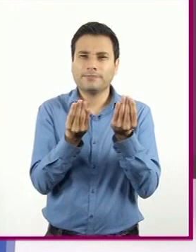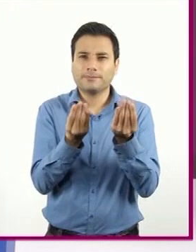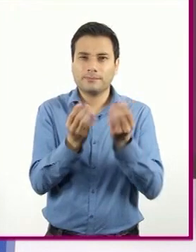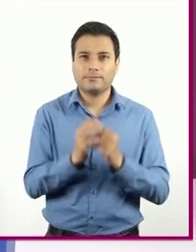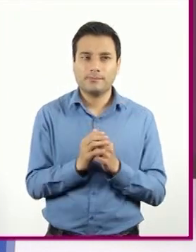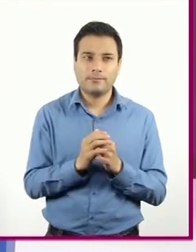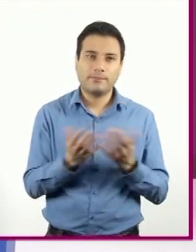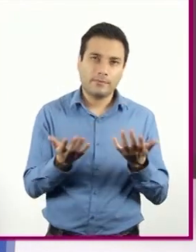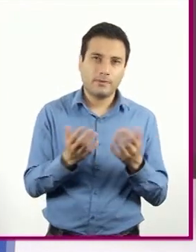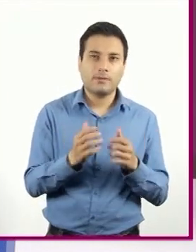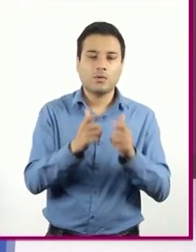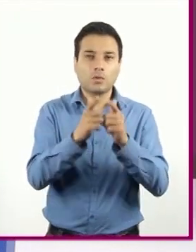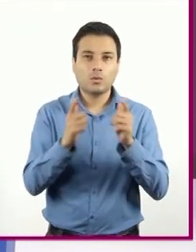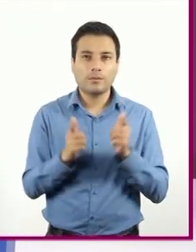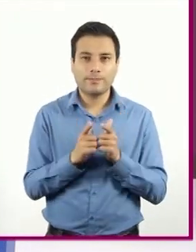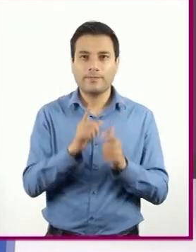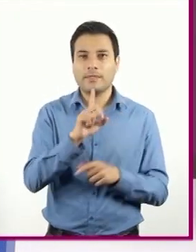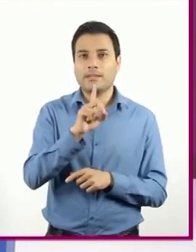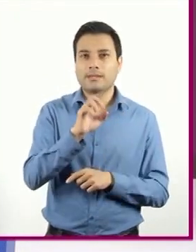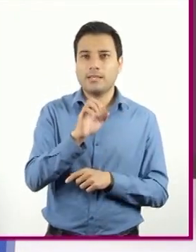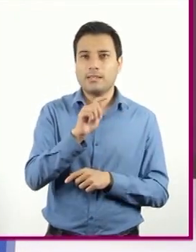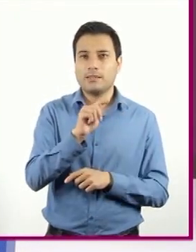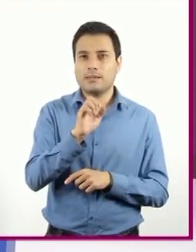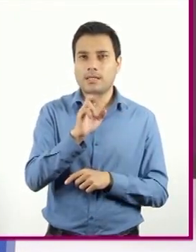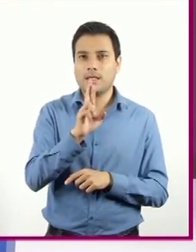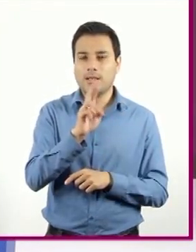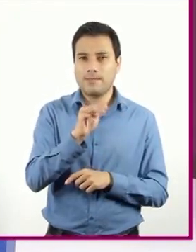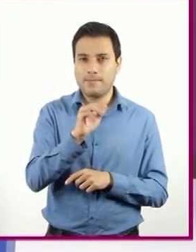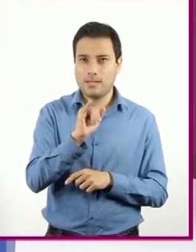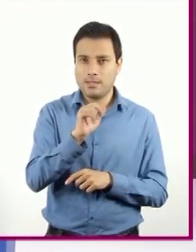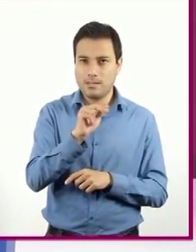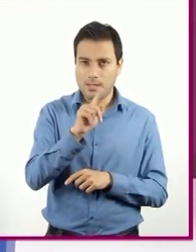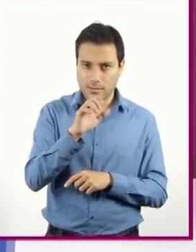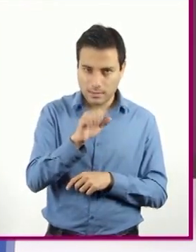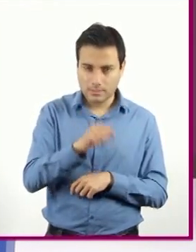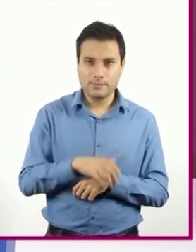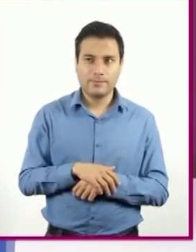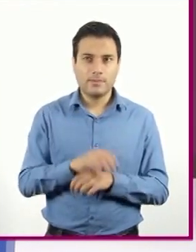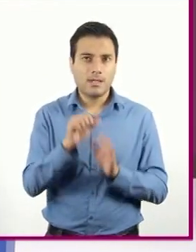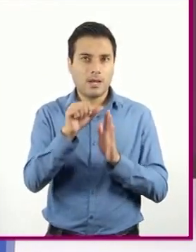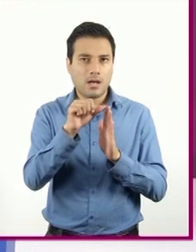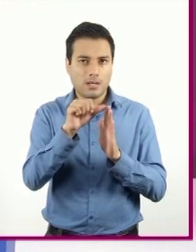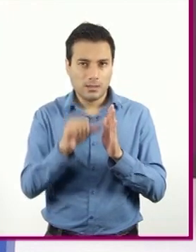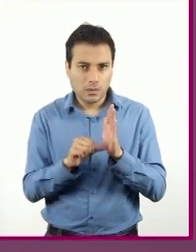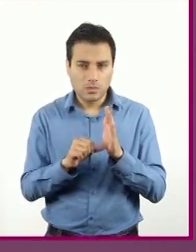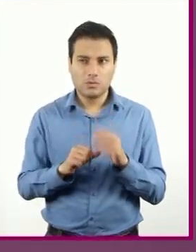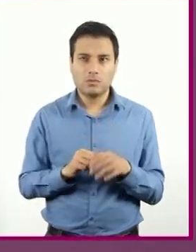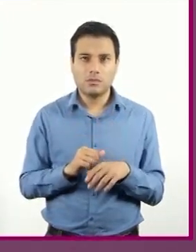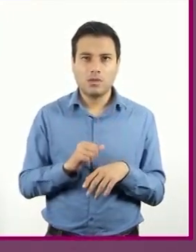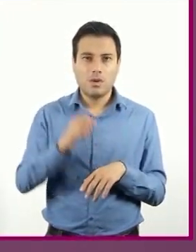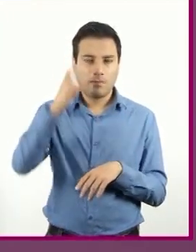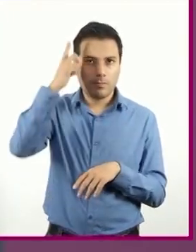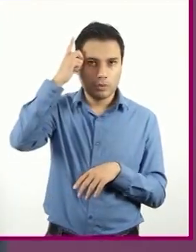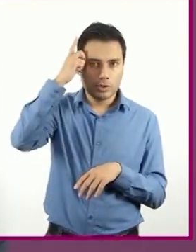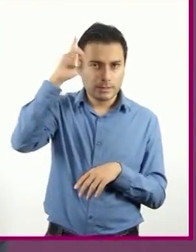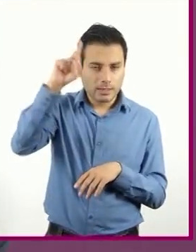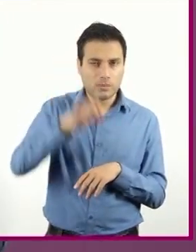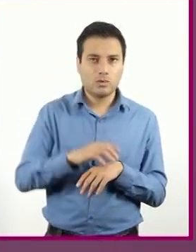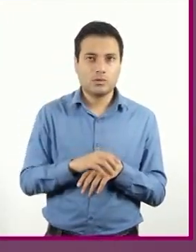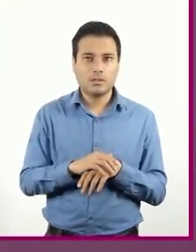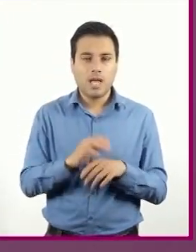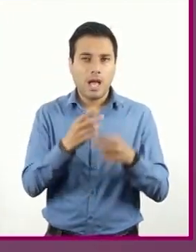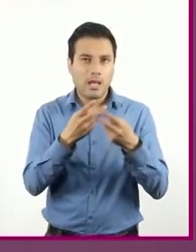determinantes, artículos, posesivos, demostrativos. Acá colocamos a los